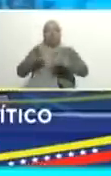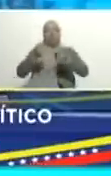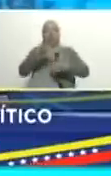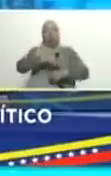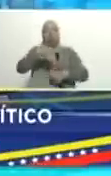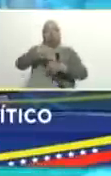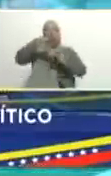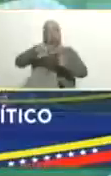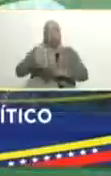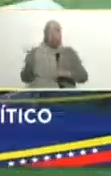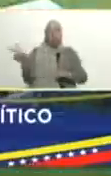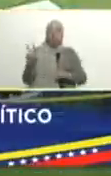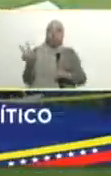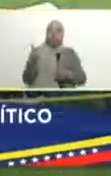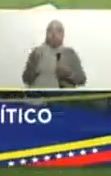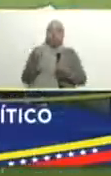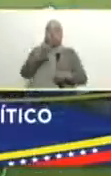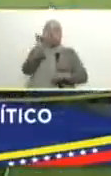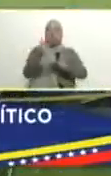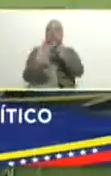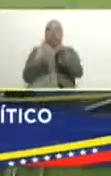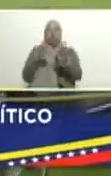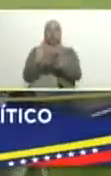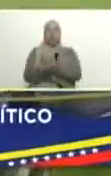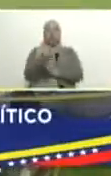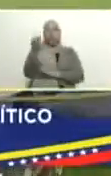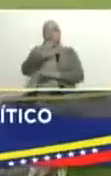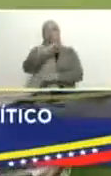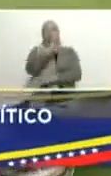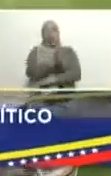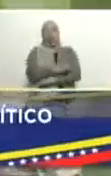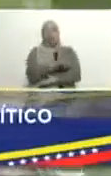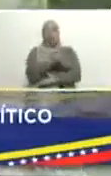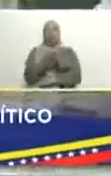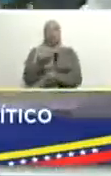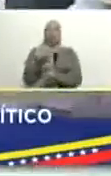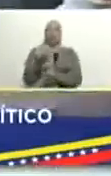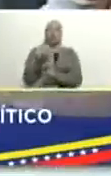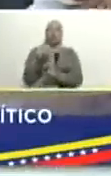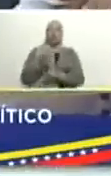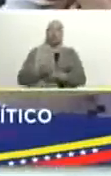sociedad venezolana. Es un consenso muy fortalecido.